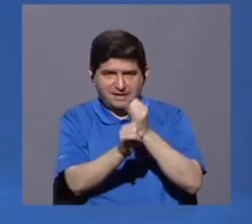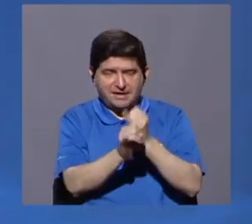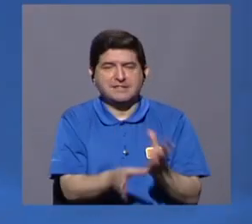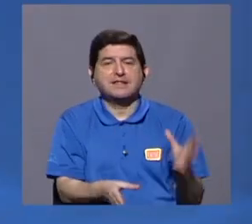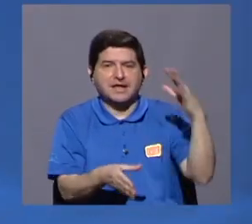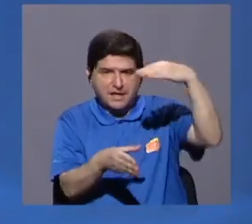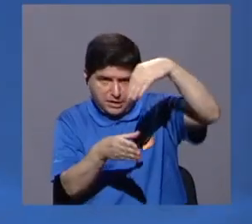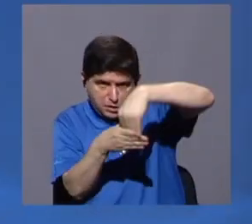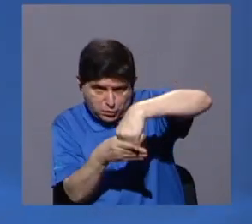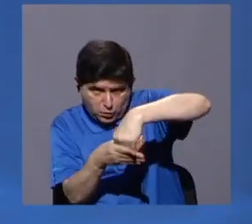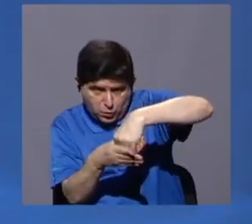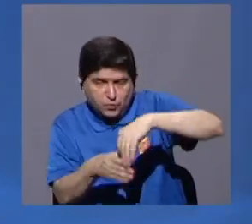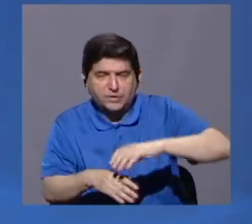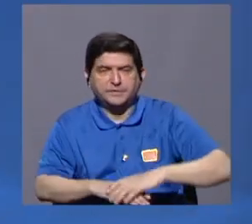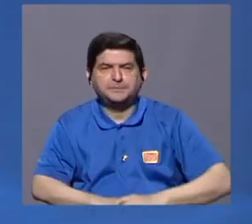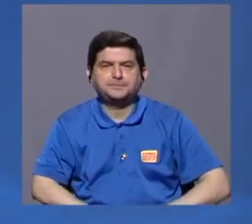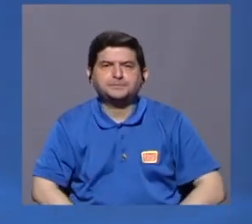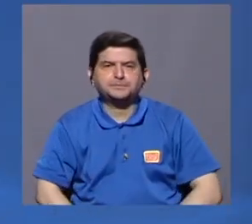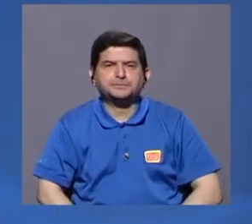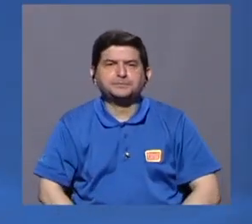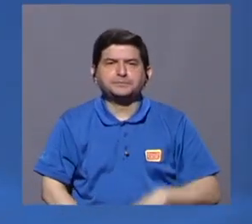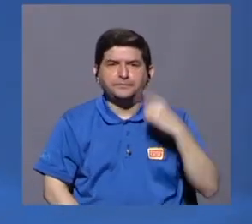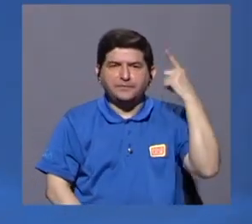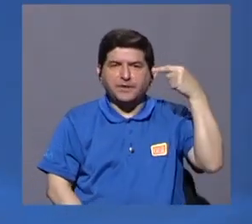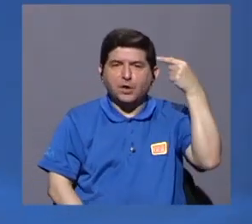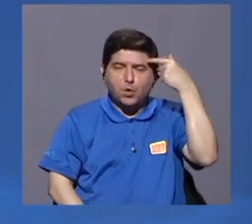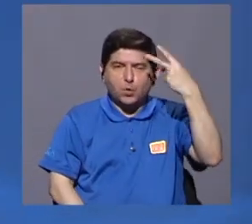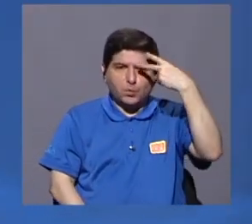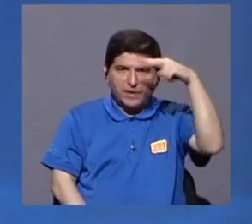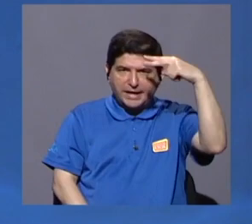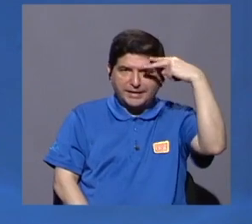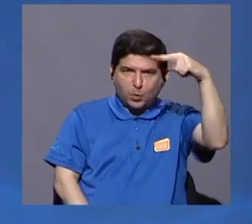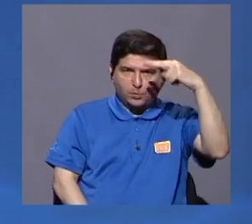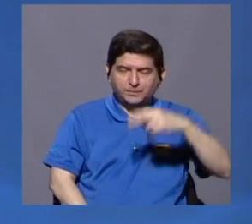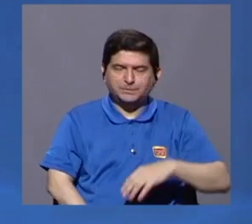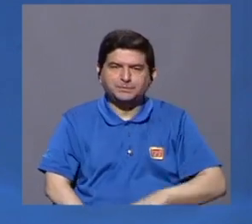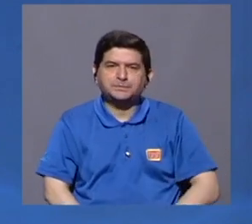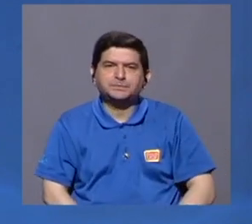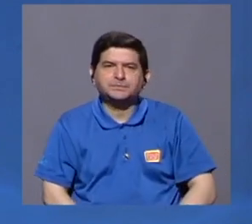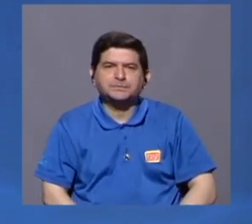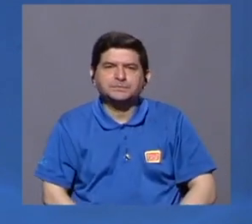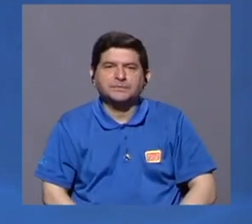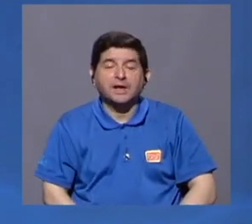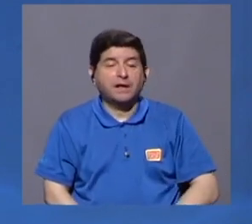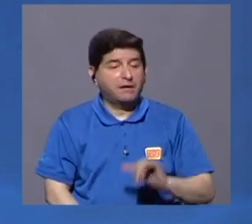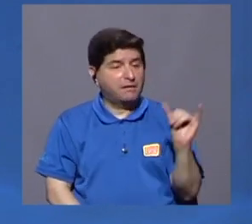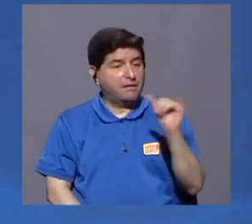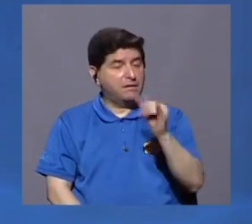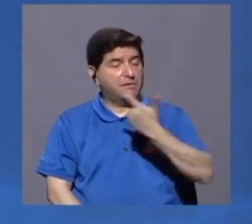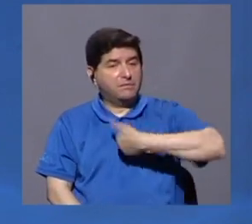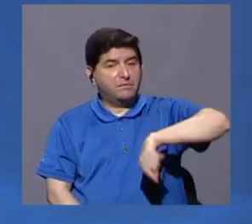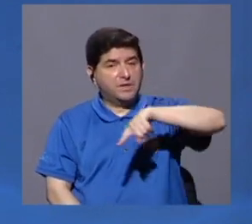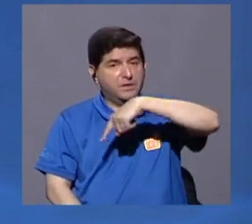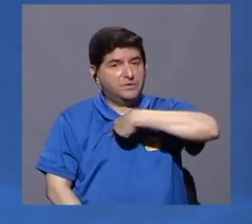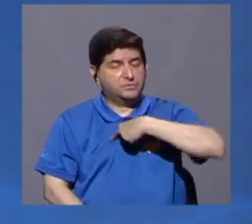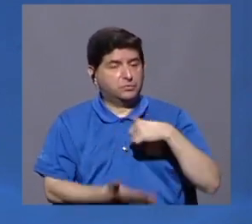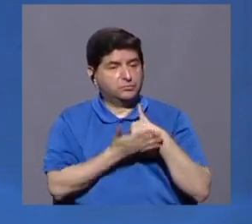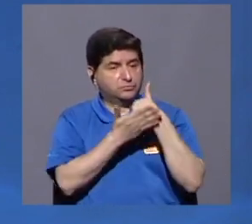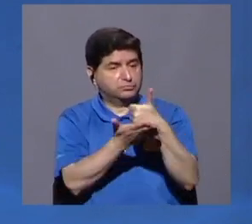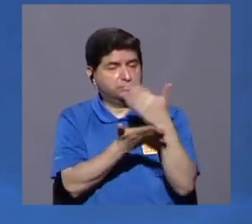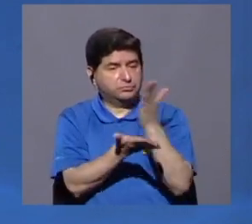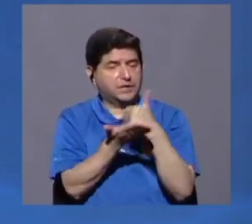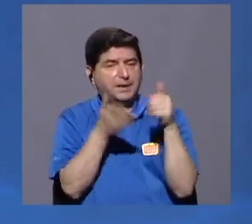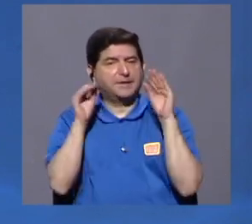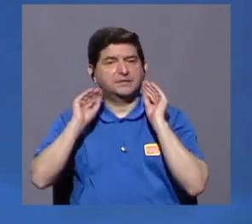involucrando al gobierno de méxico también sino que también estamos colaborando en la